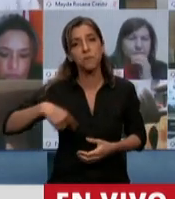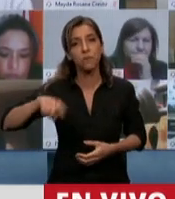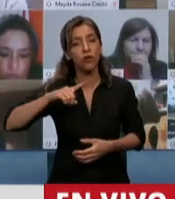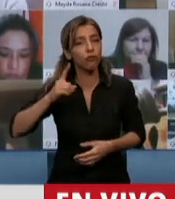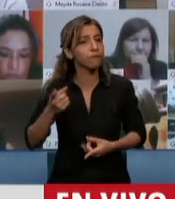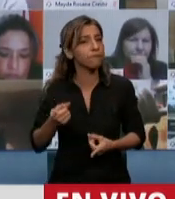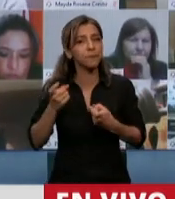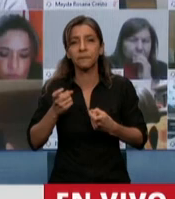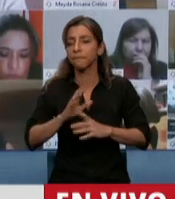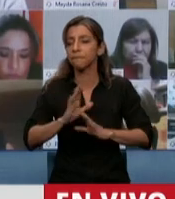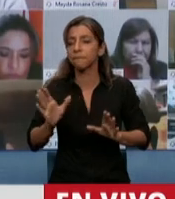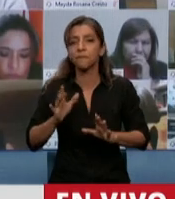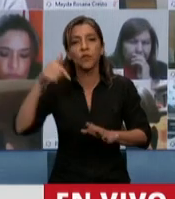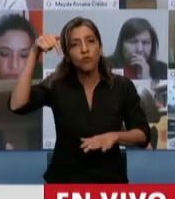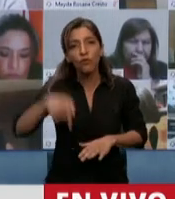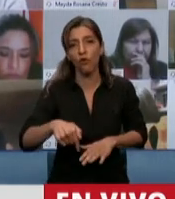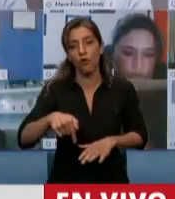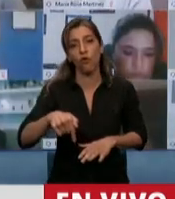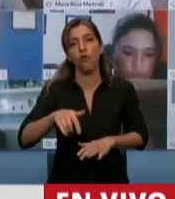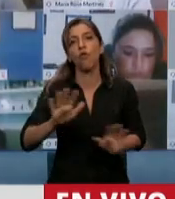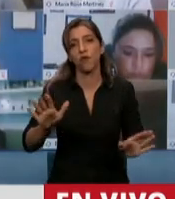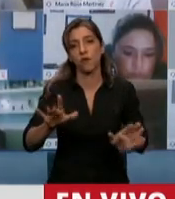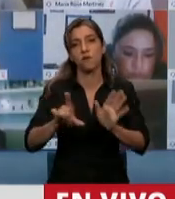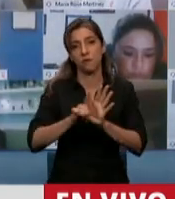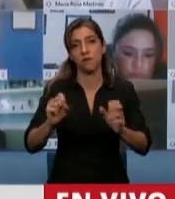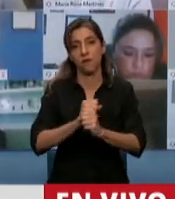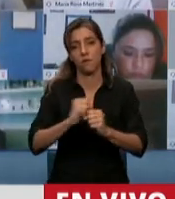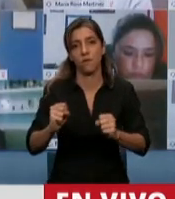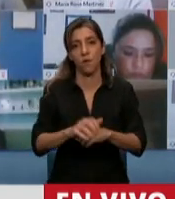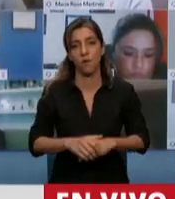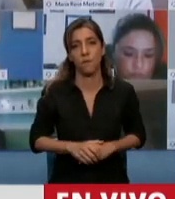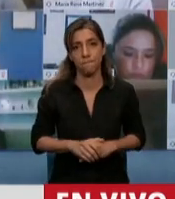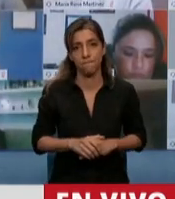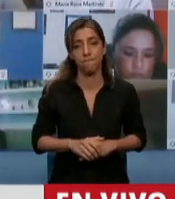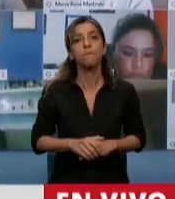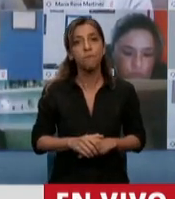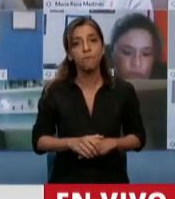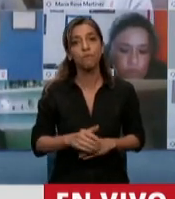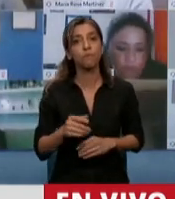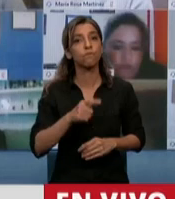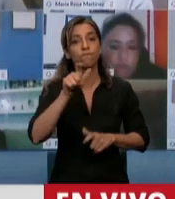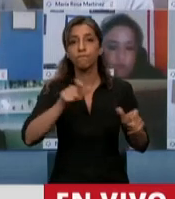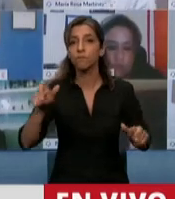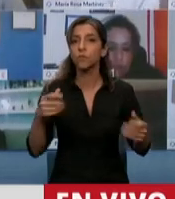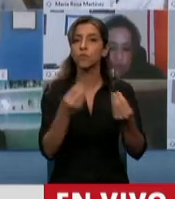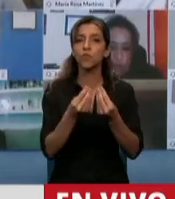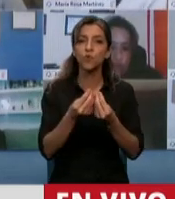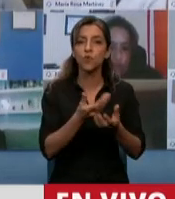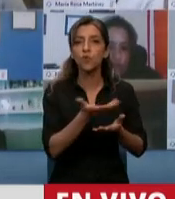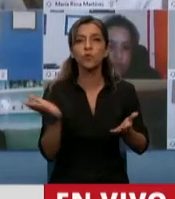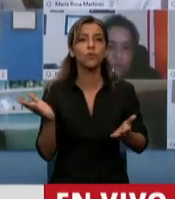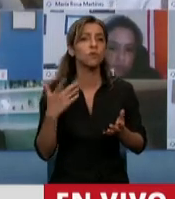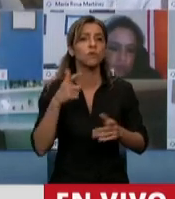absolutamente necesario, que sea hoy que se apruebe esta ley, porque muchísimas personas,